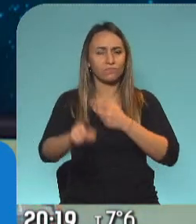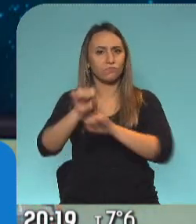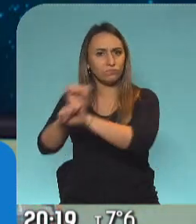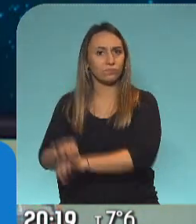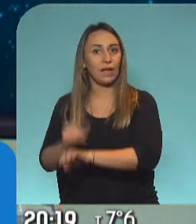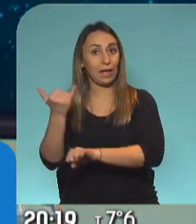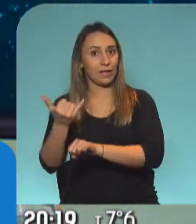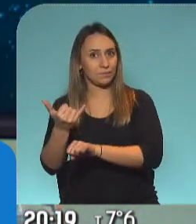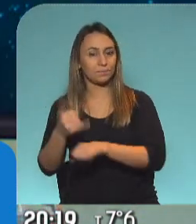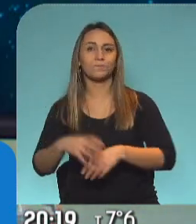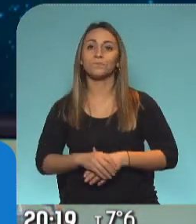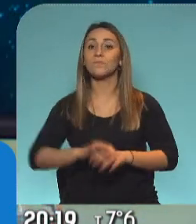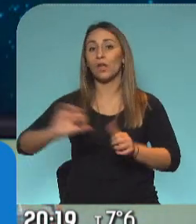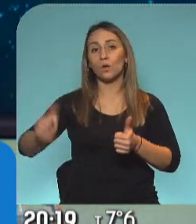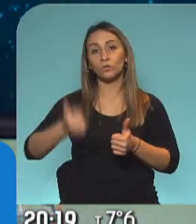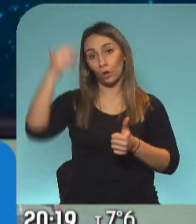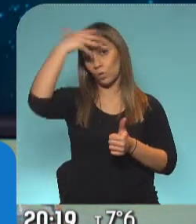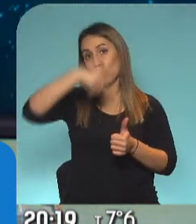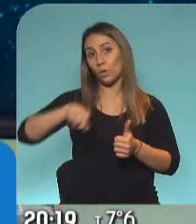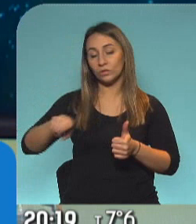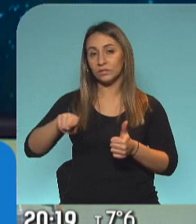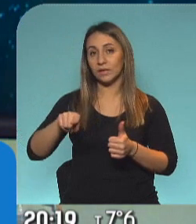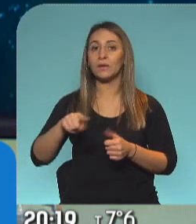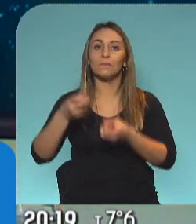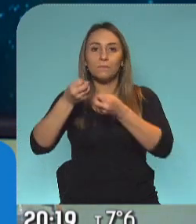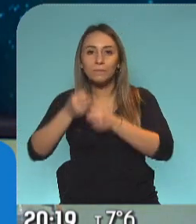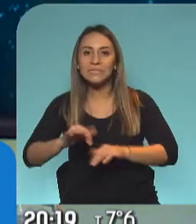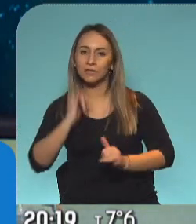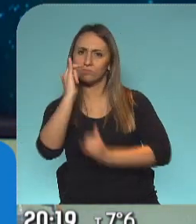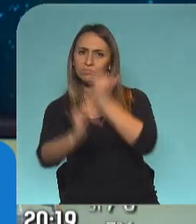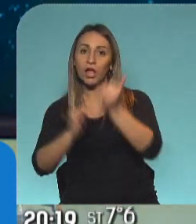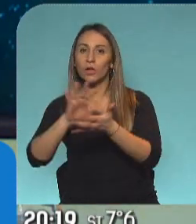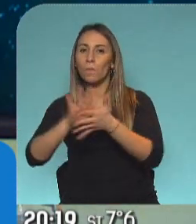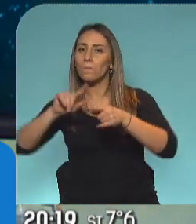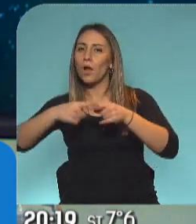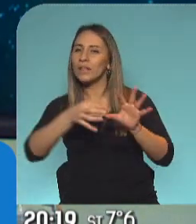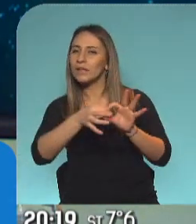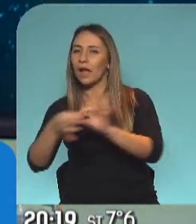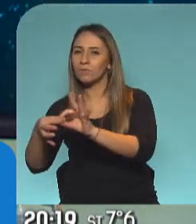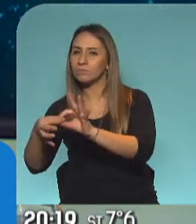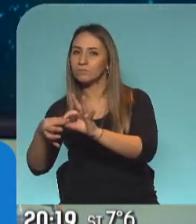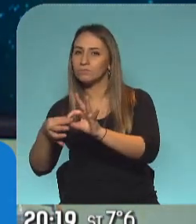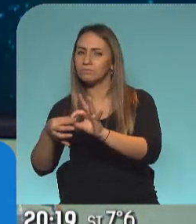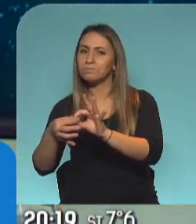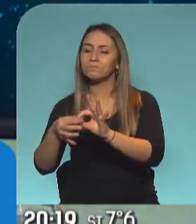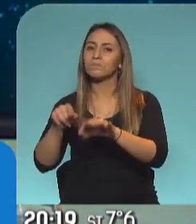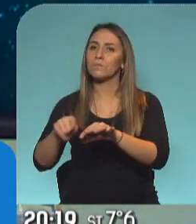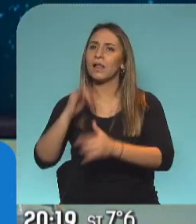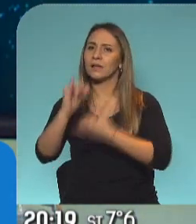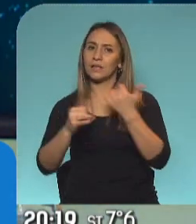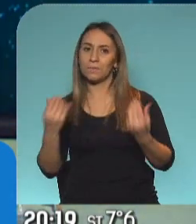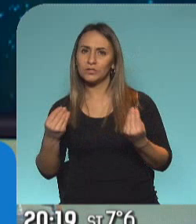está Lucía Zikov para empezar a transitar desde la política lo que sucedió. O mejor dicho, no lo que sucedió,